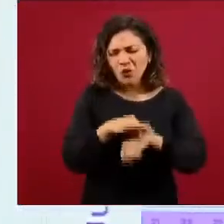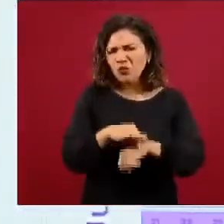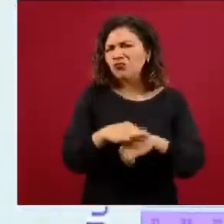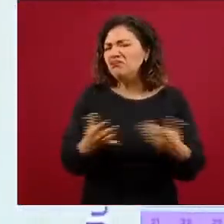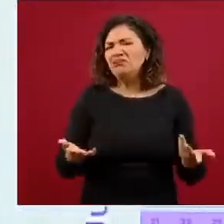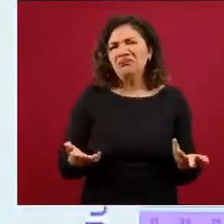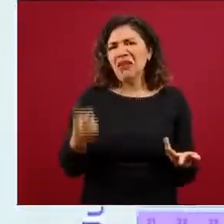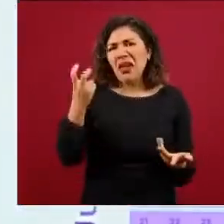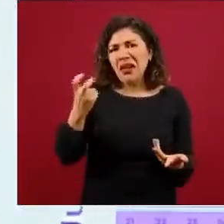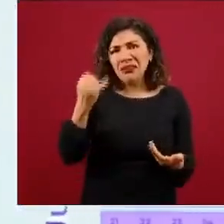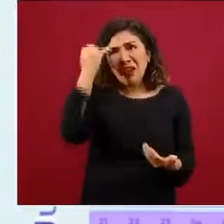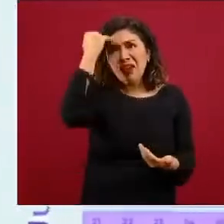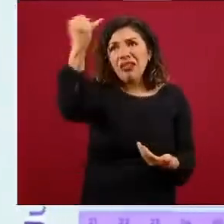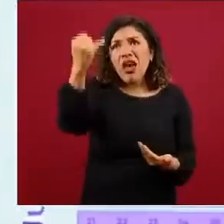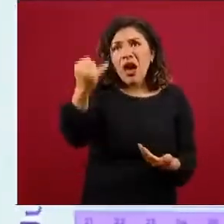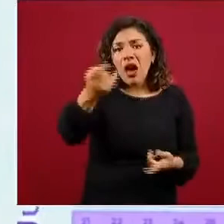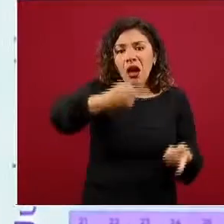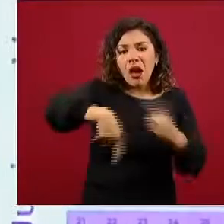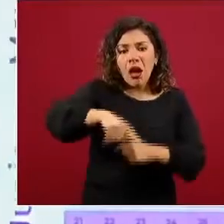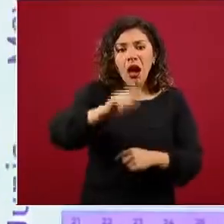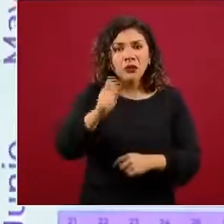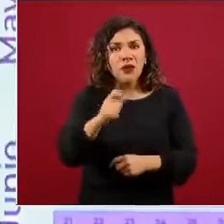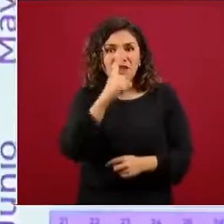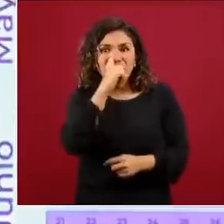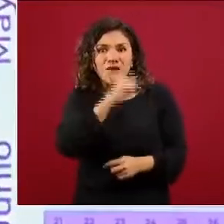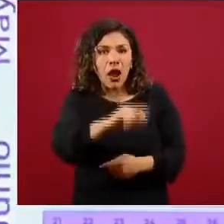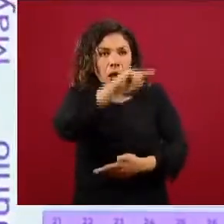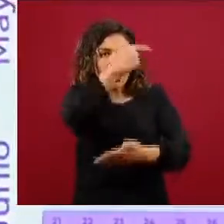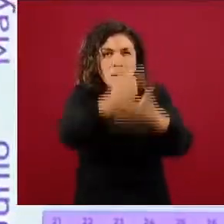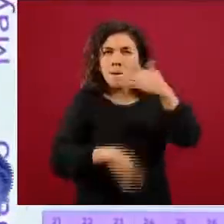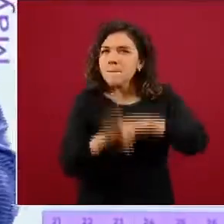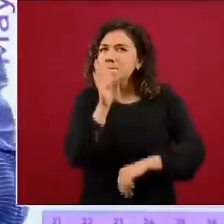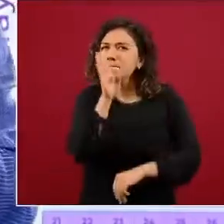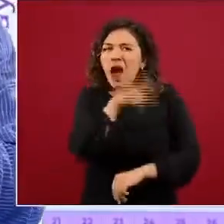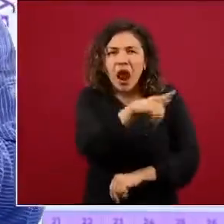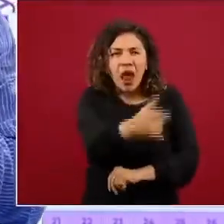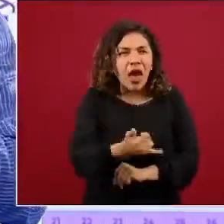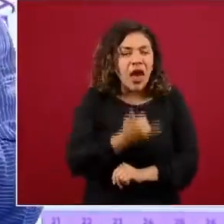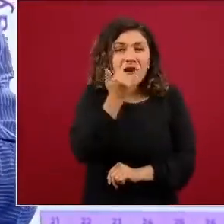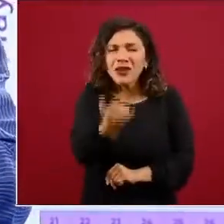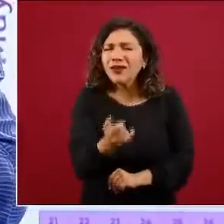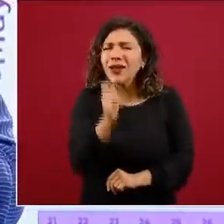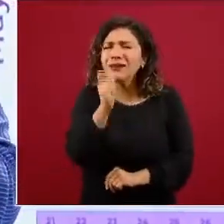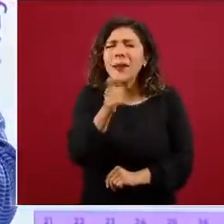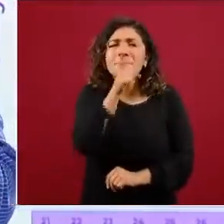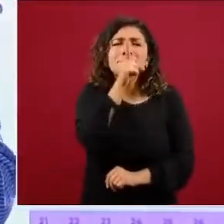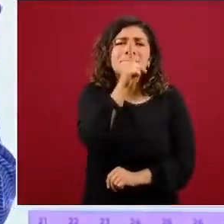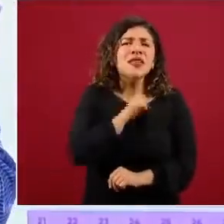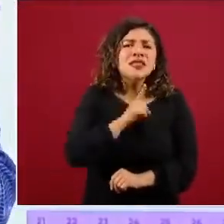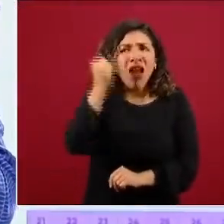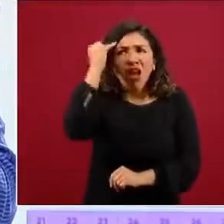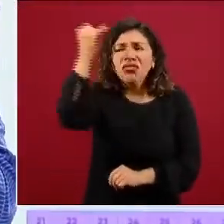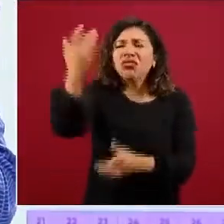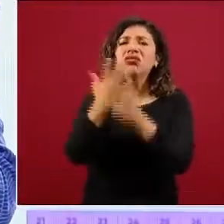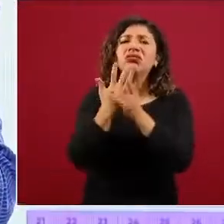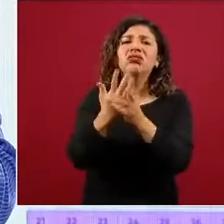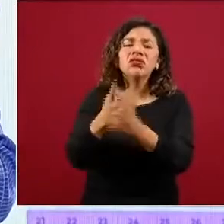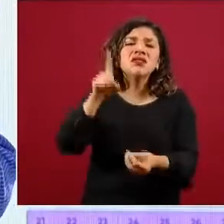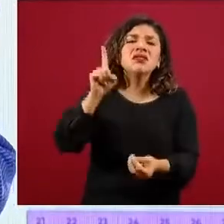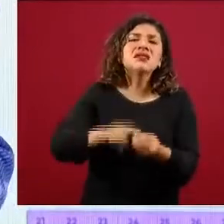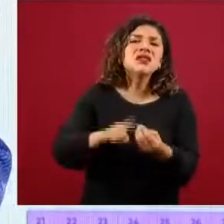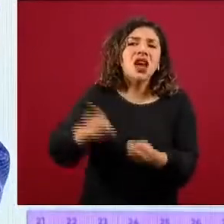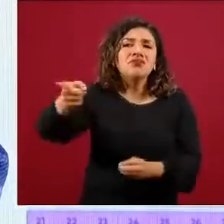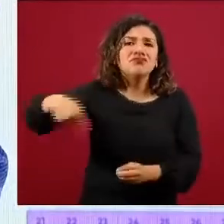franqueza. Esta idea de que es que les fallaron los cálculos y que esto es un error, es una mentira construida. Cualquiera que vea